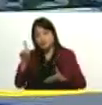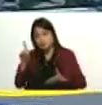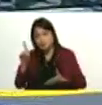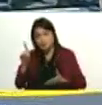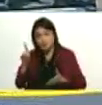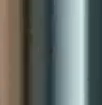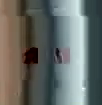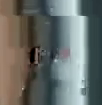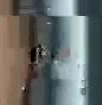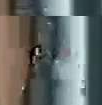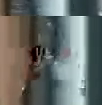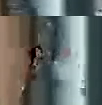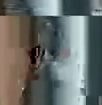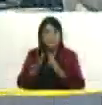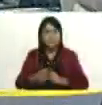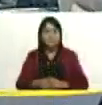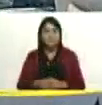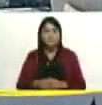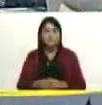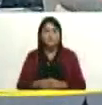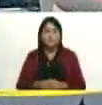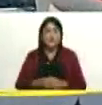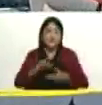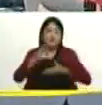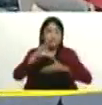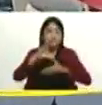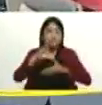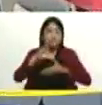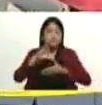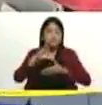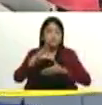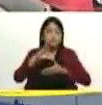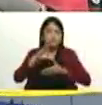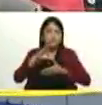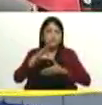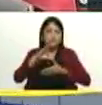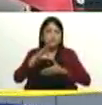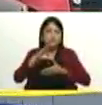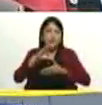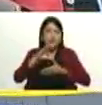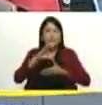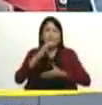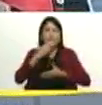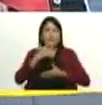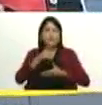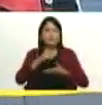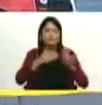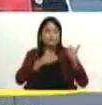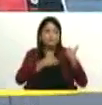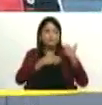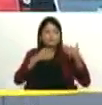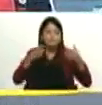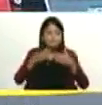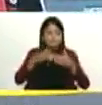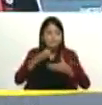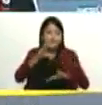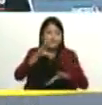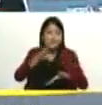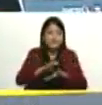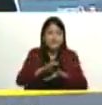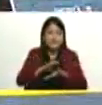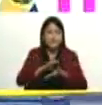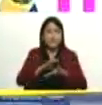nuestra comunidad de estados latinoamericanos y del Caribe hubiera tenido un centro unitario de